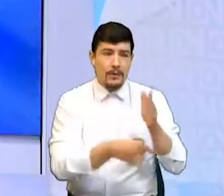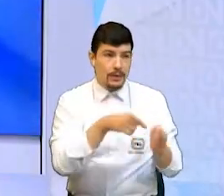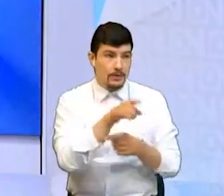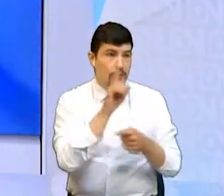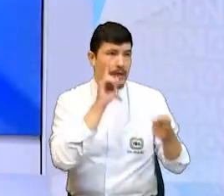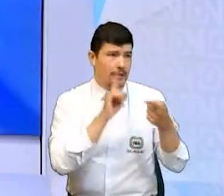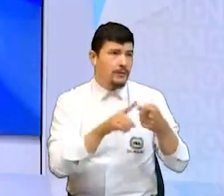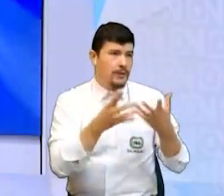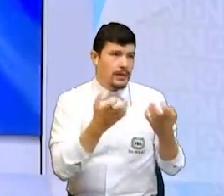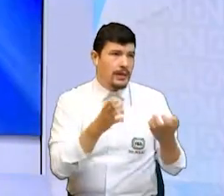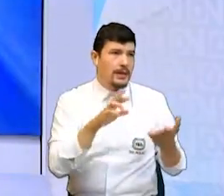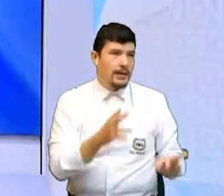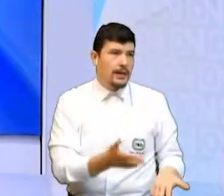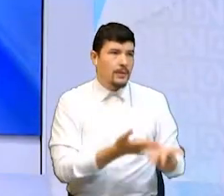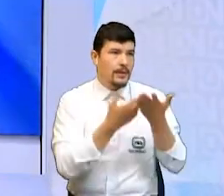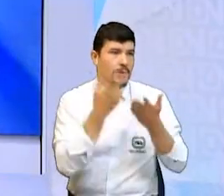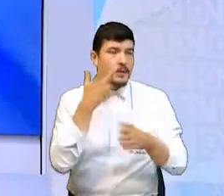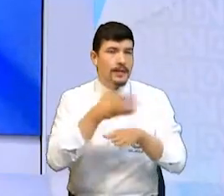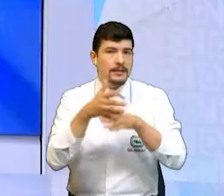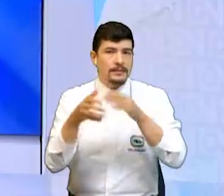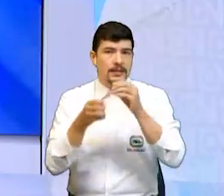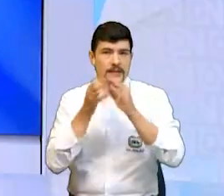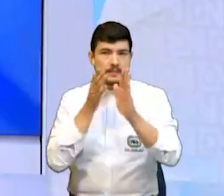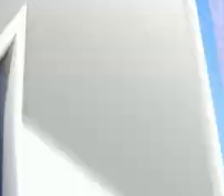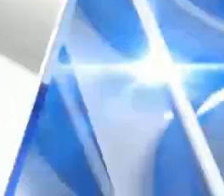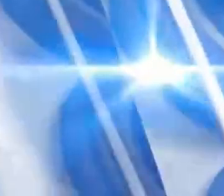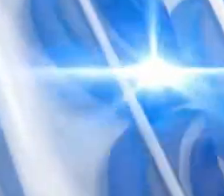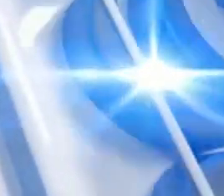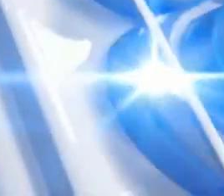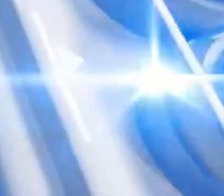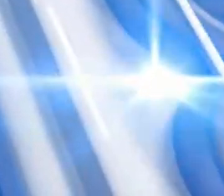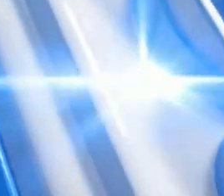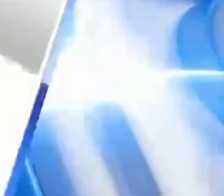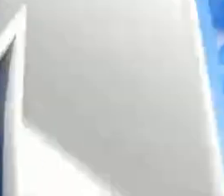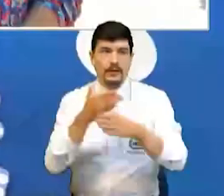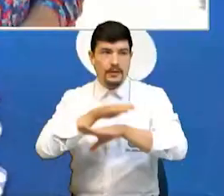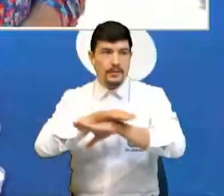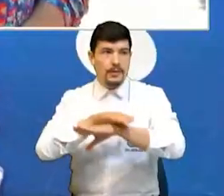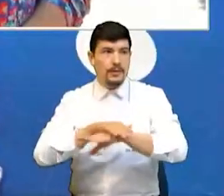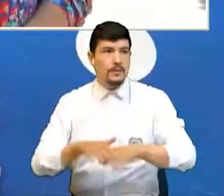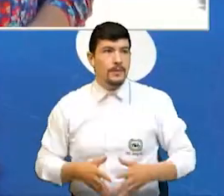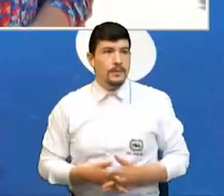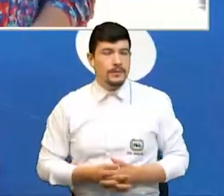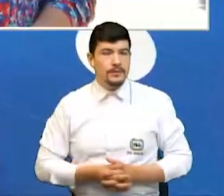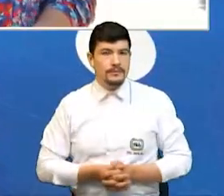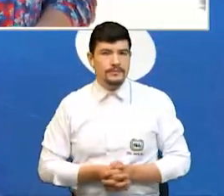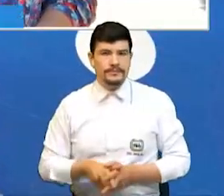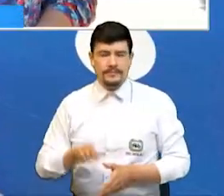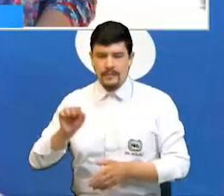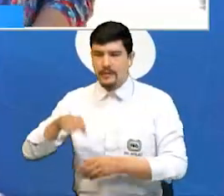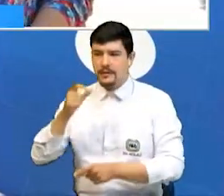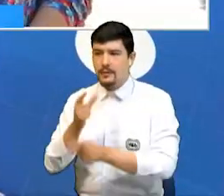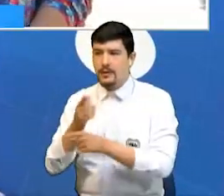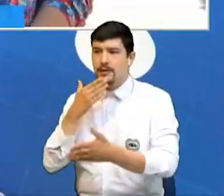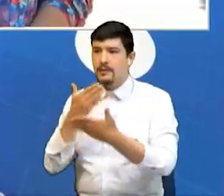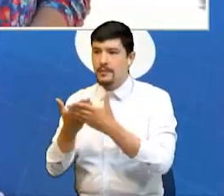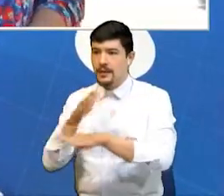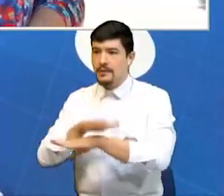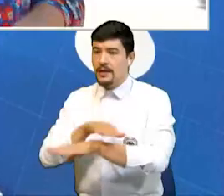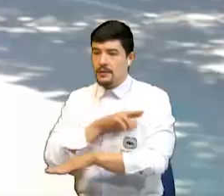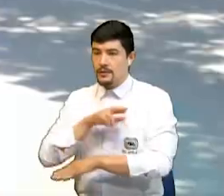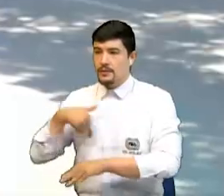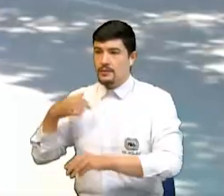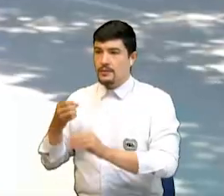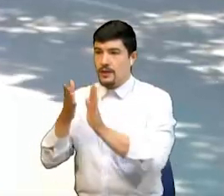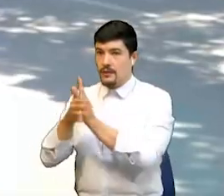también a su recuperación pilar velázquez usted nos amplía todos los detalles así es muy buenas tardes pues les contamos